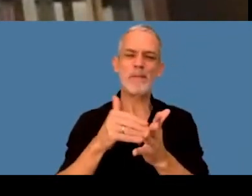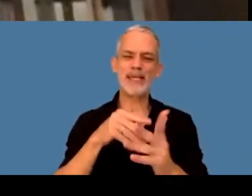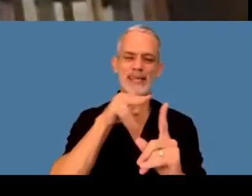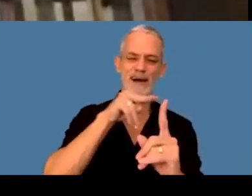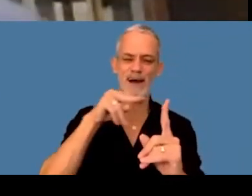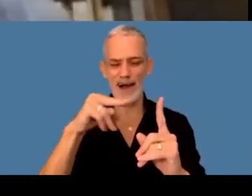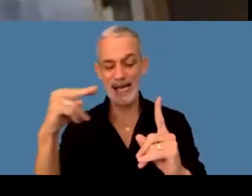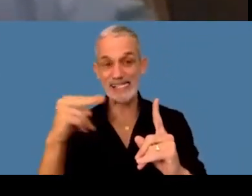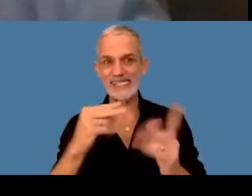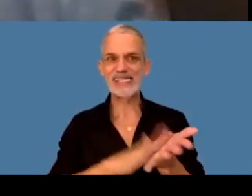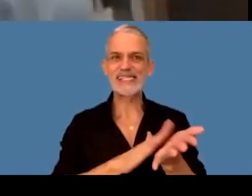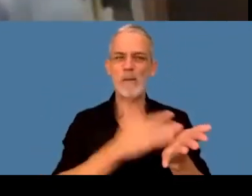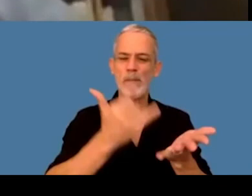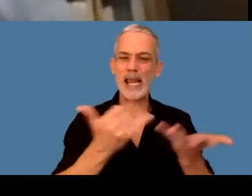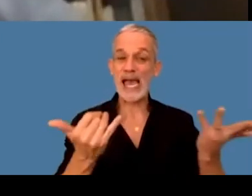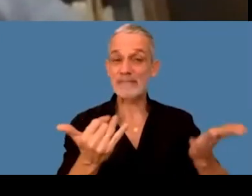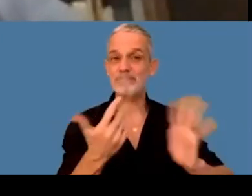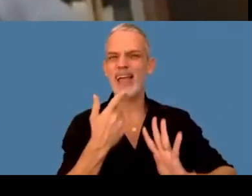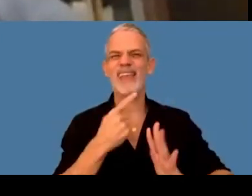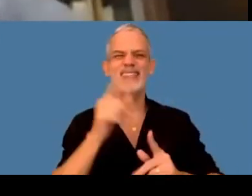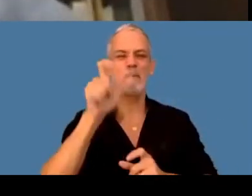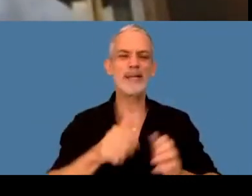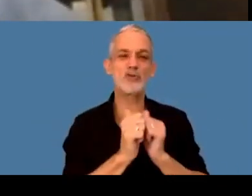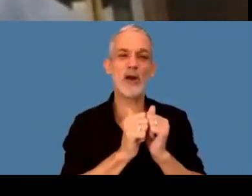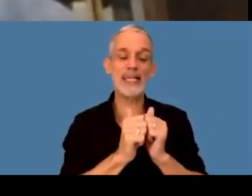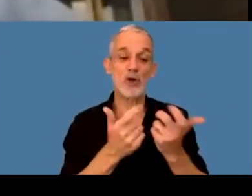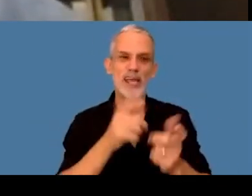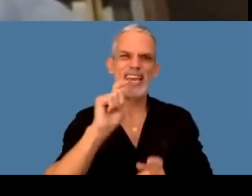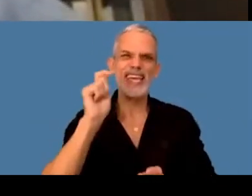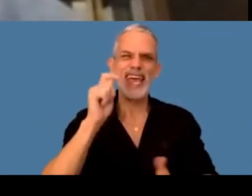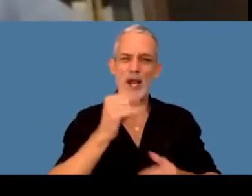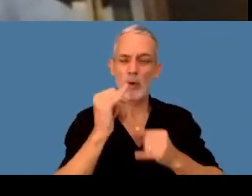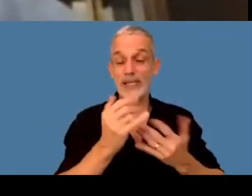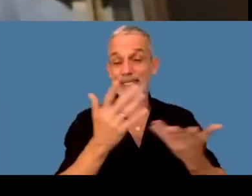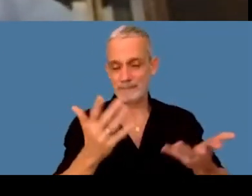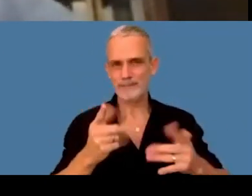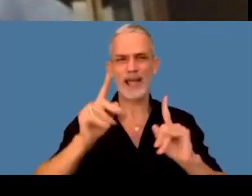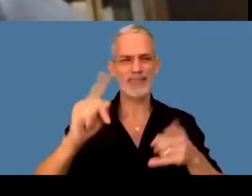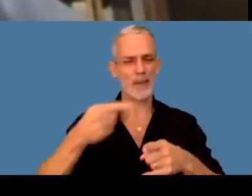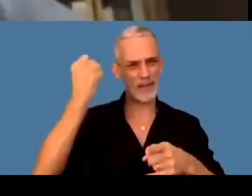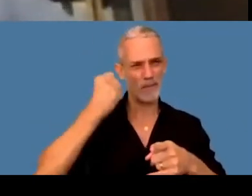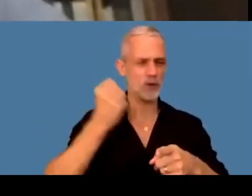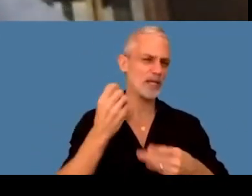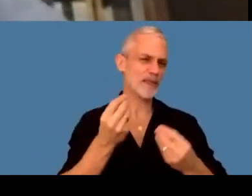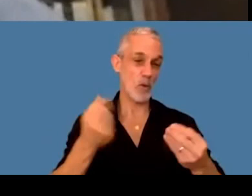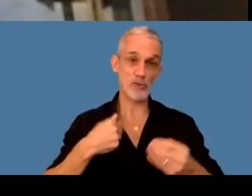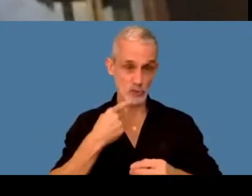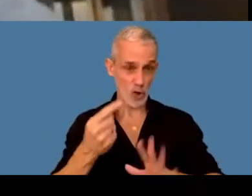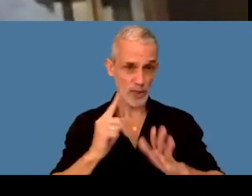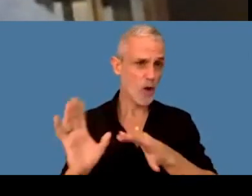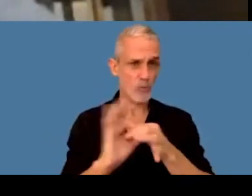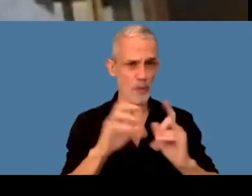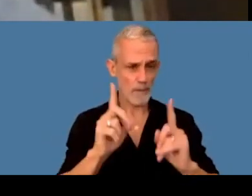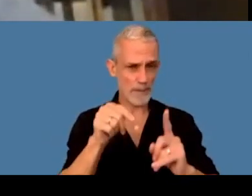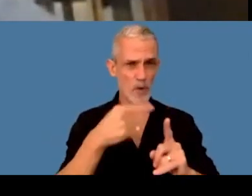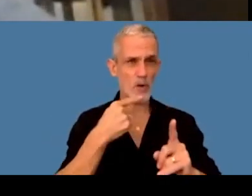documentado o no, que es lo que dicen los historiadores, pero también hay que tener en cuenta, y lo digo en línea con lo que vos decís,